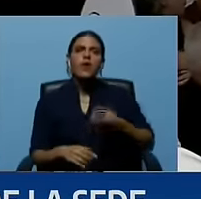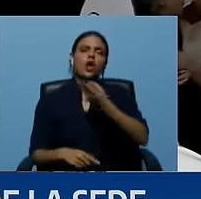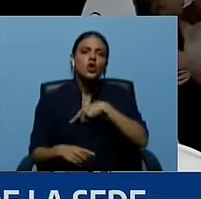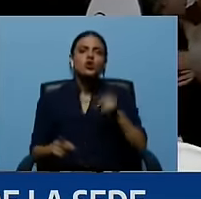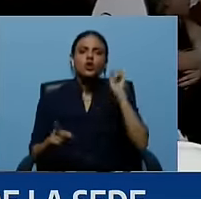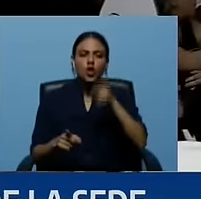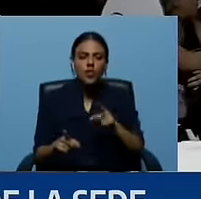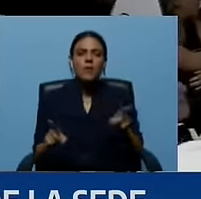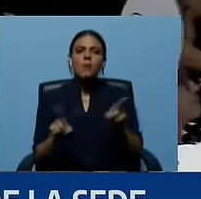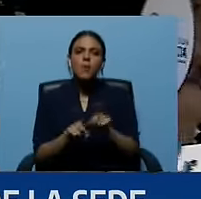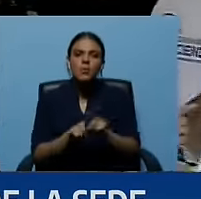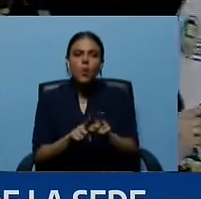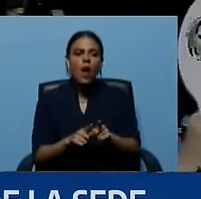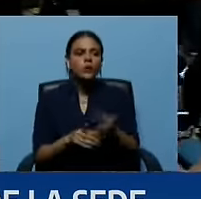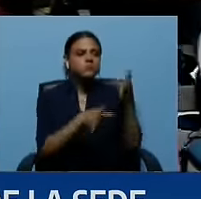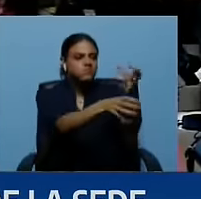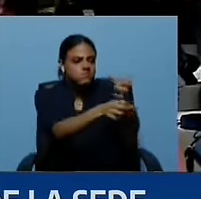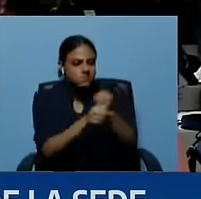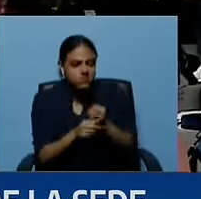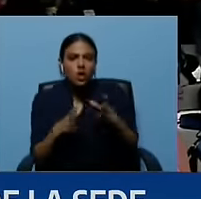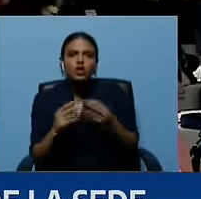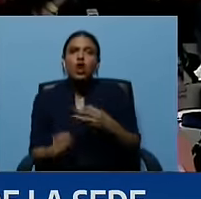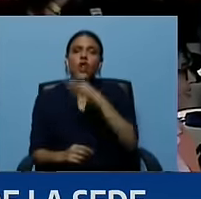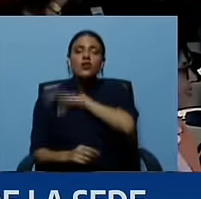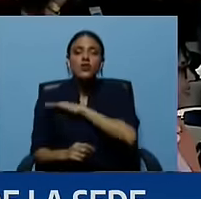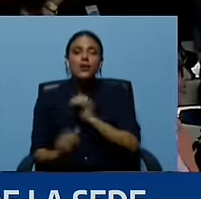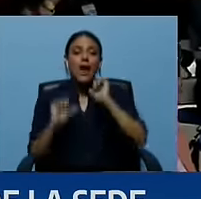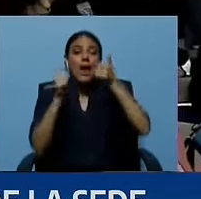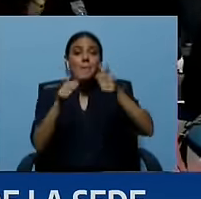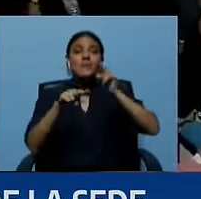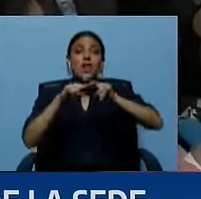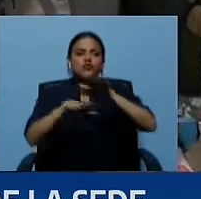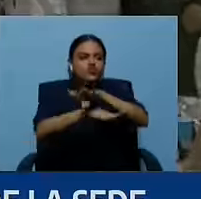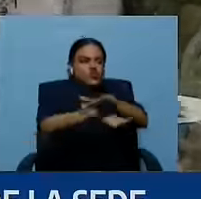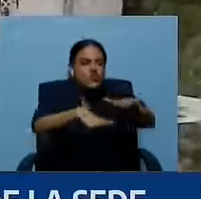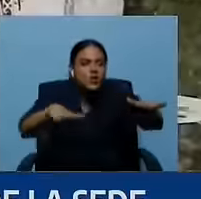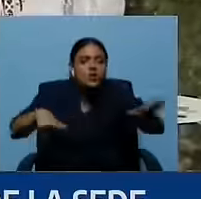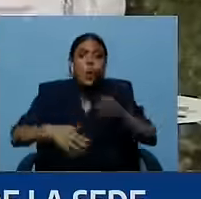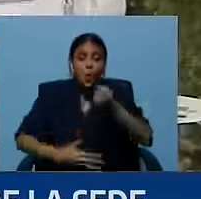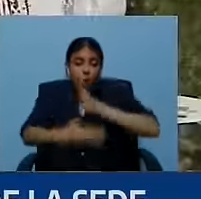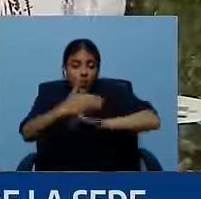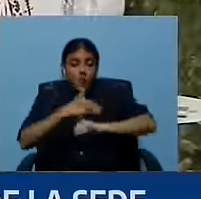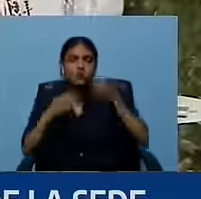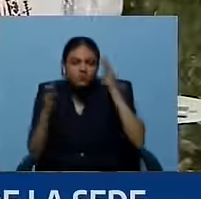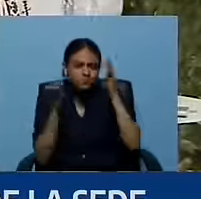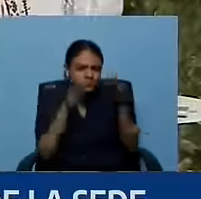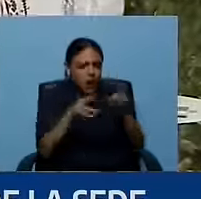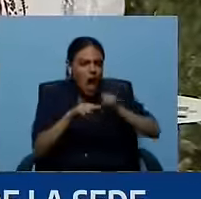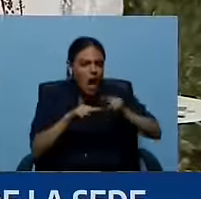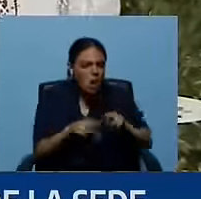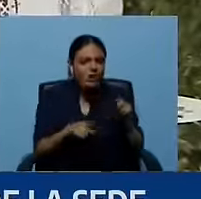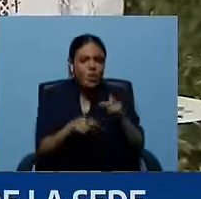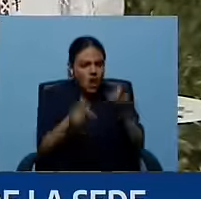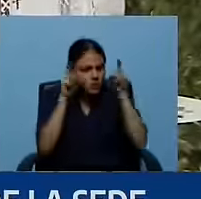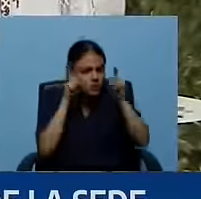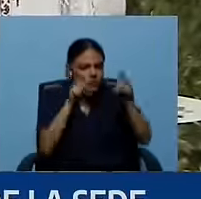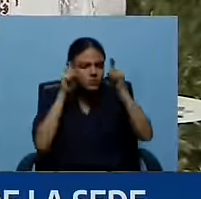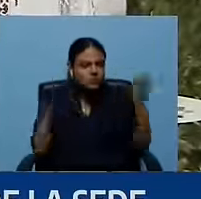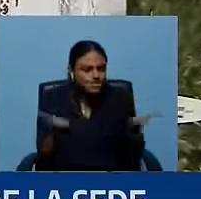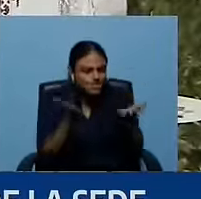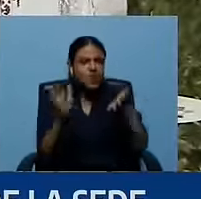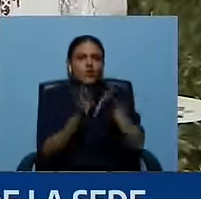transversalmente toda la sociedad. Desde esta edad, desde que nacen los niños y niñas, tenemos que estimular